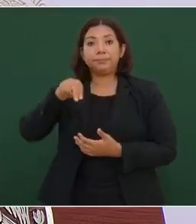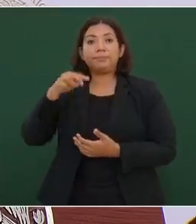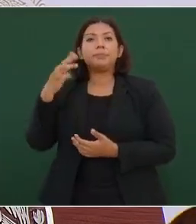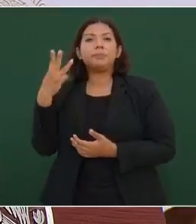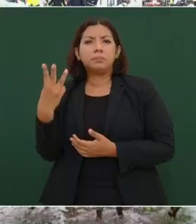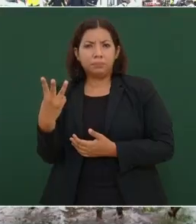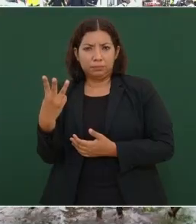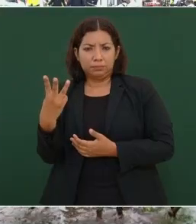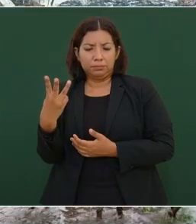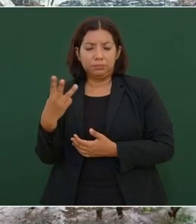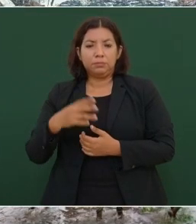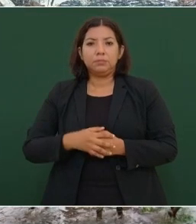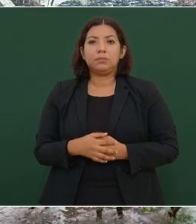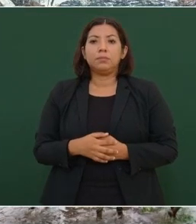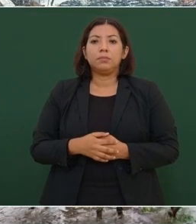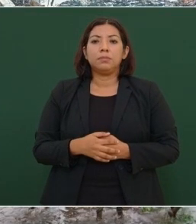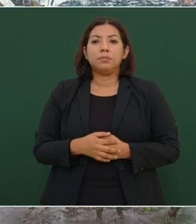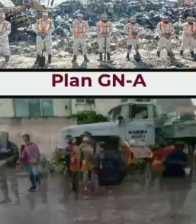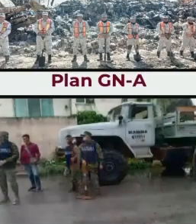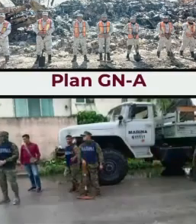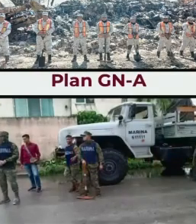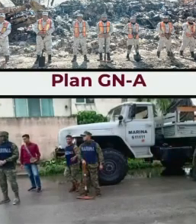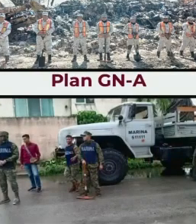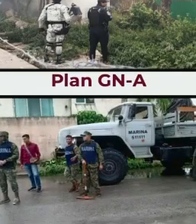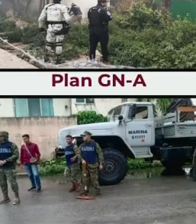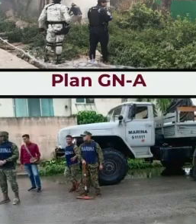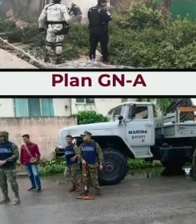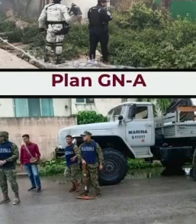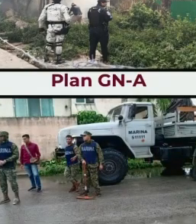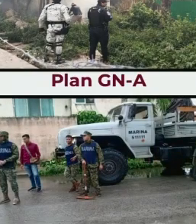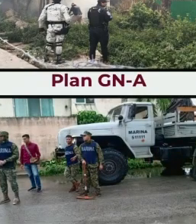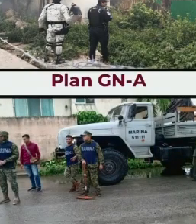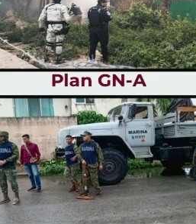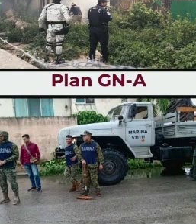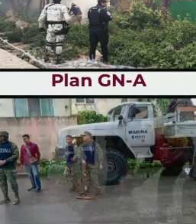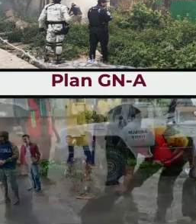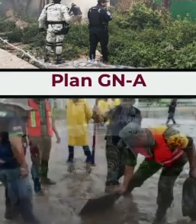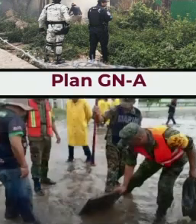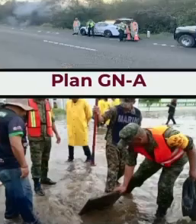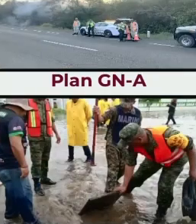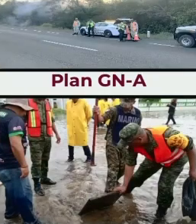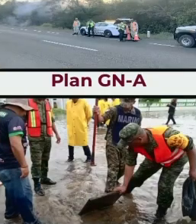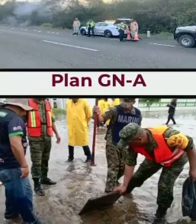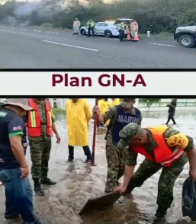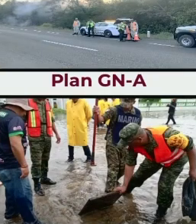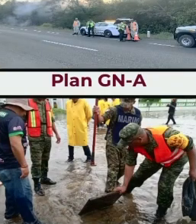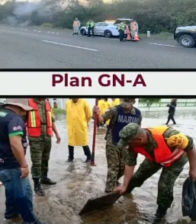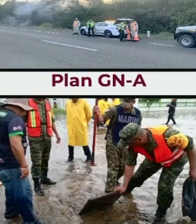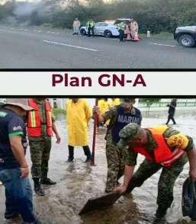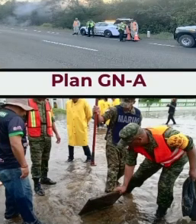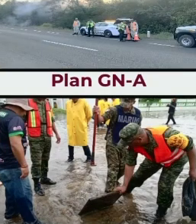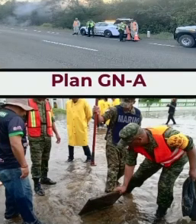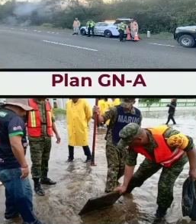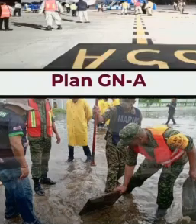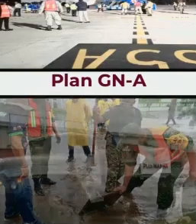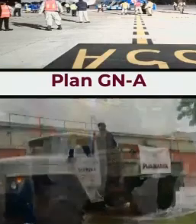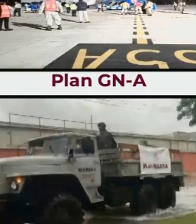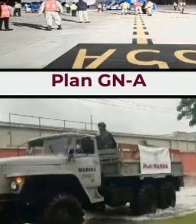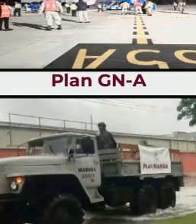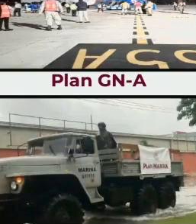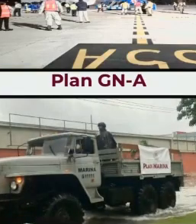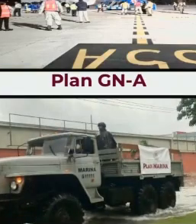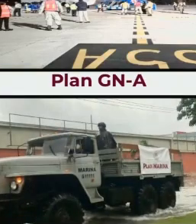Nacional Asistencia y el plan Marina, se han atendido 139 eventos en lo que va de